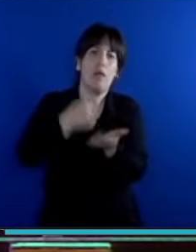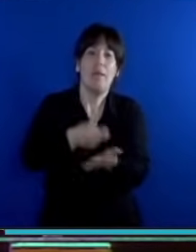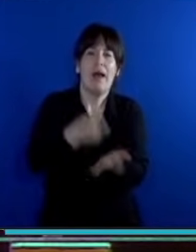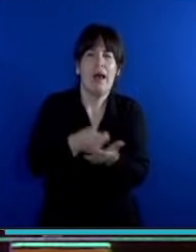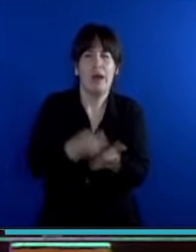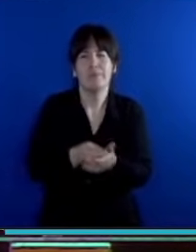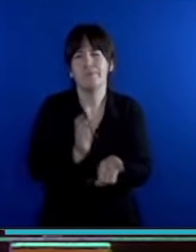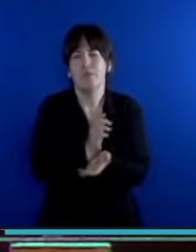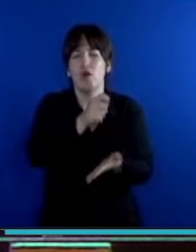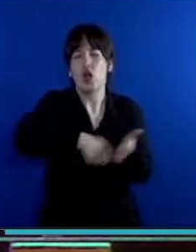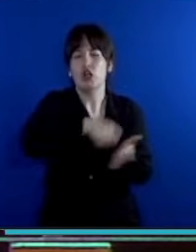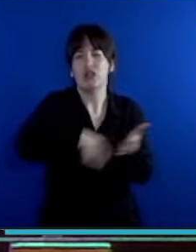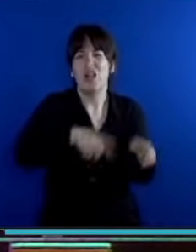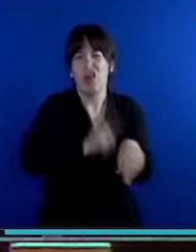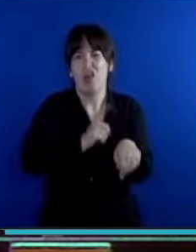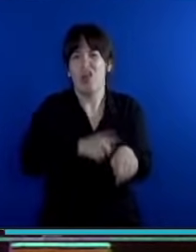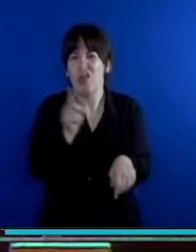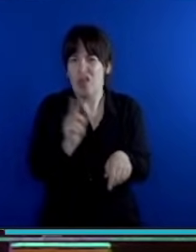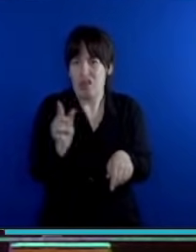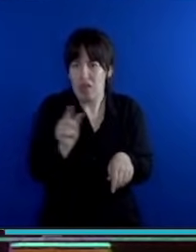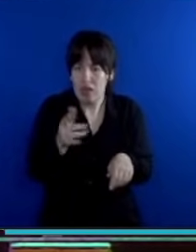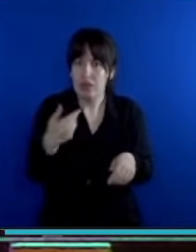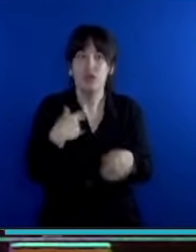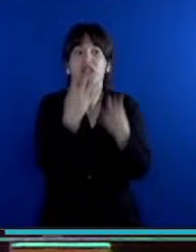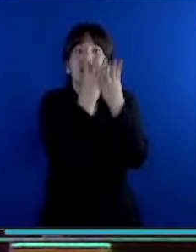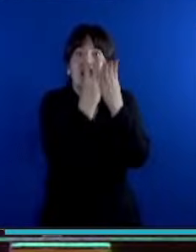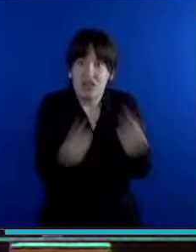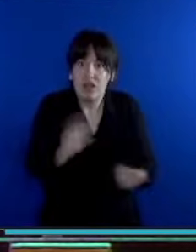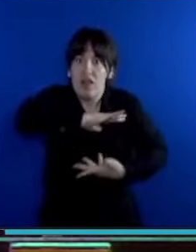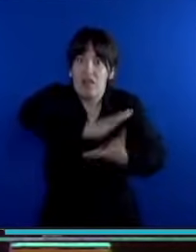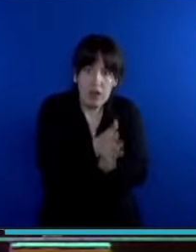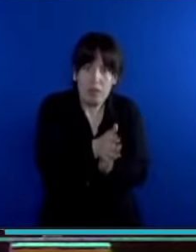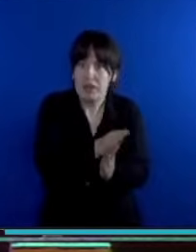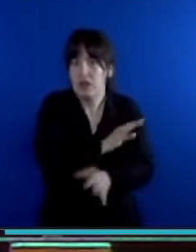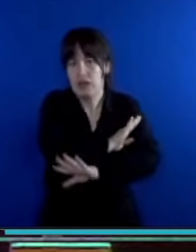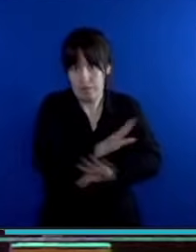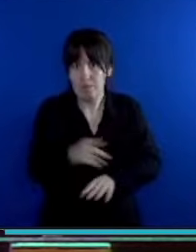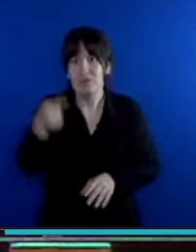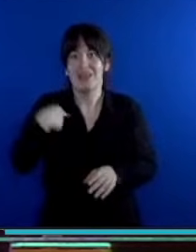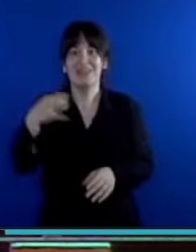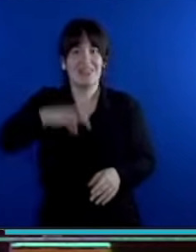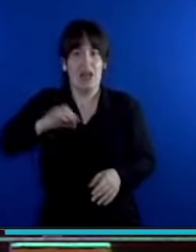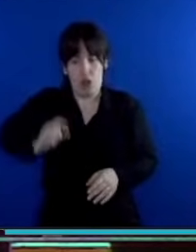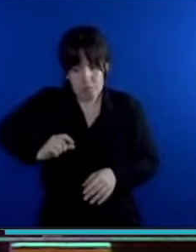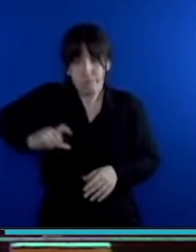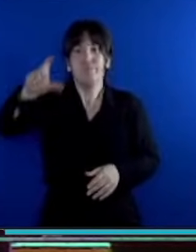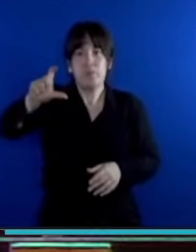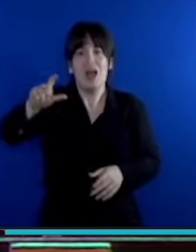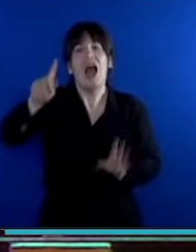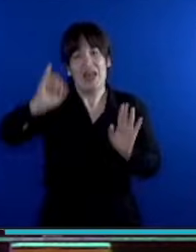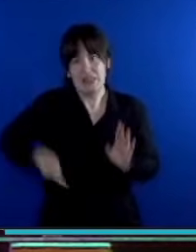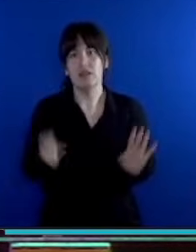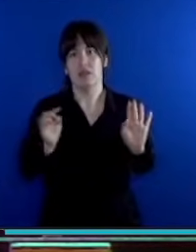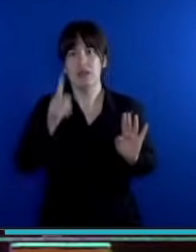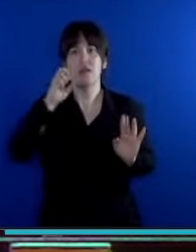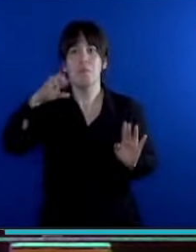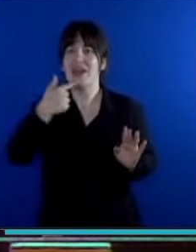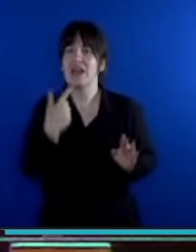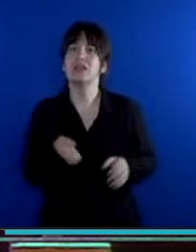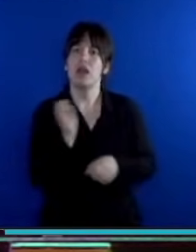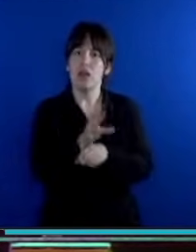de locación, cuando se termine todo eso y cuando se aumenten los salarios, señor presidente.